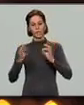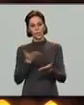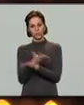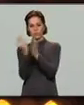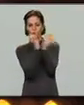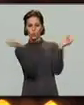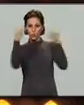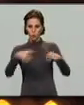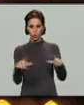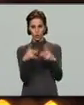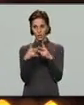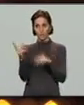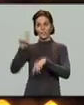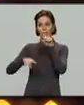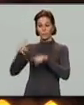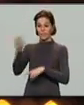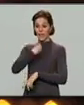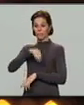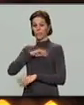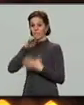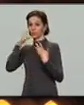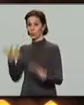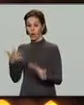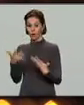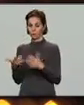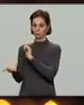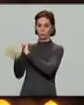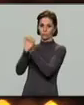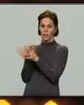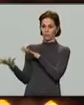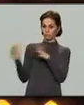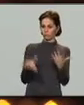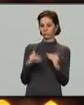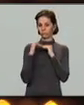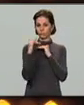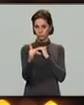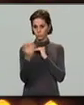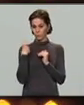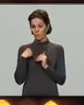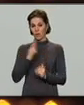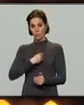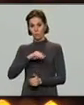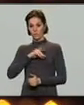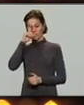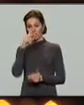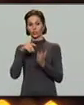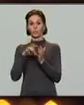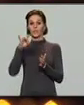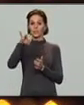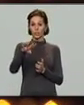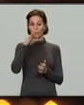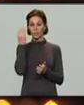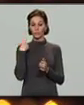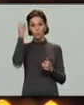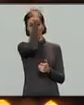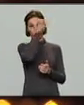del aborto que conecte con la sociedad, que sea reflejo de la España actual, la que inicia 2014. Y para